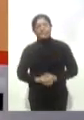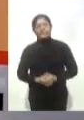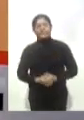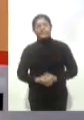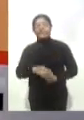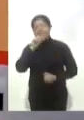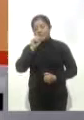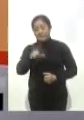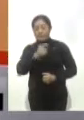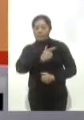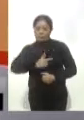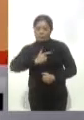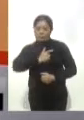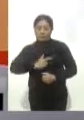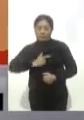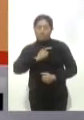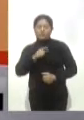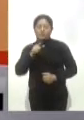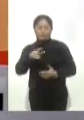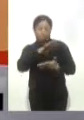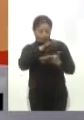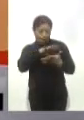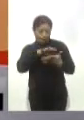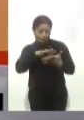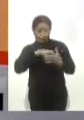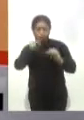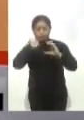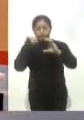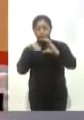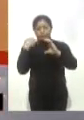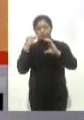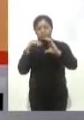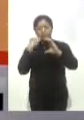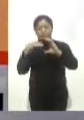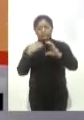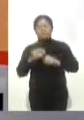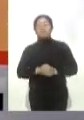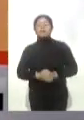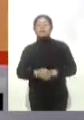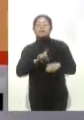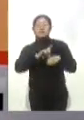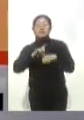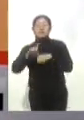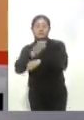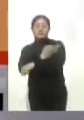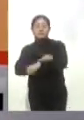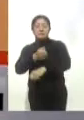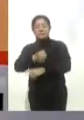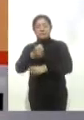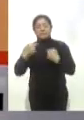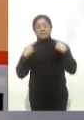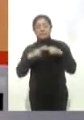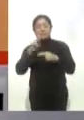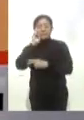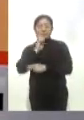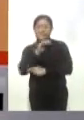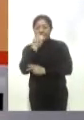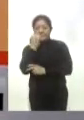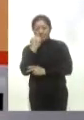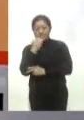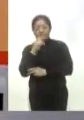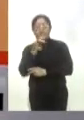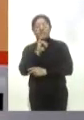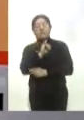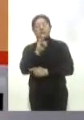donde también con muchísimo gusto estaremos leyendo todos y cada uno de sus comentarios. Como cada tarde saludamos a la maestra Miroslava Amador,